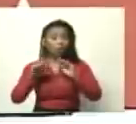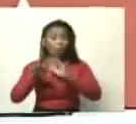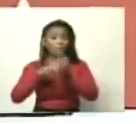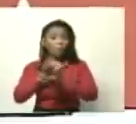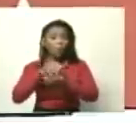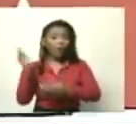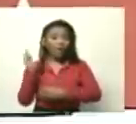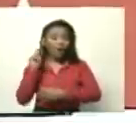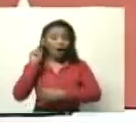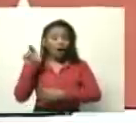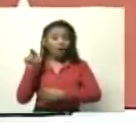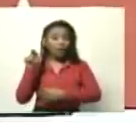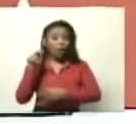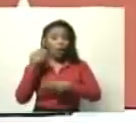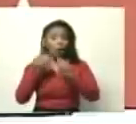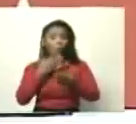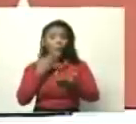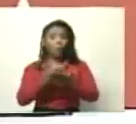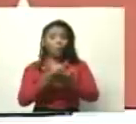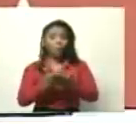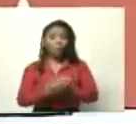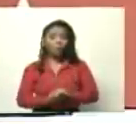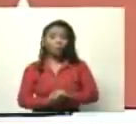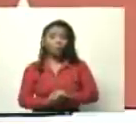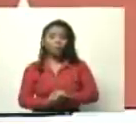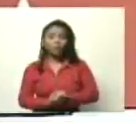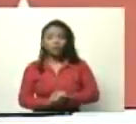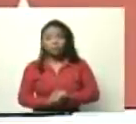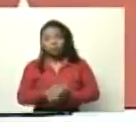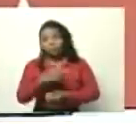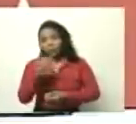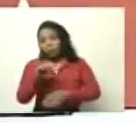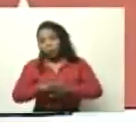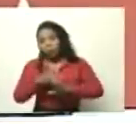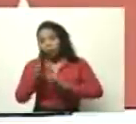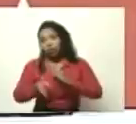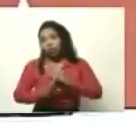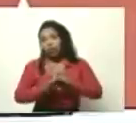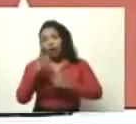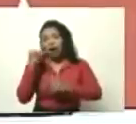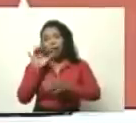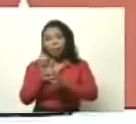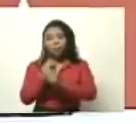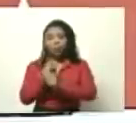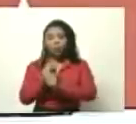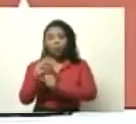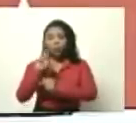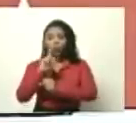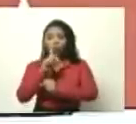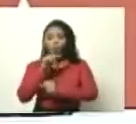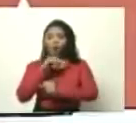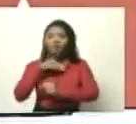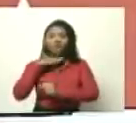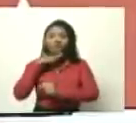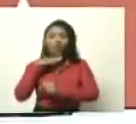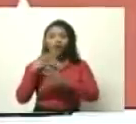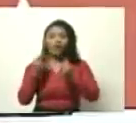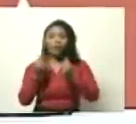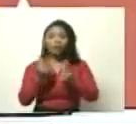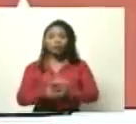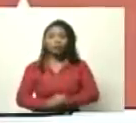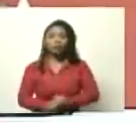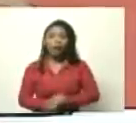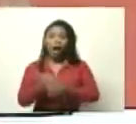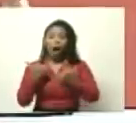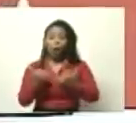venir ahí como propuestas. Probablemente no, porque todavía tenemos la dependencia de que no hay suficientes recursos.